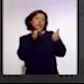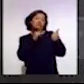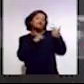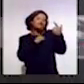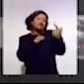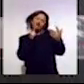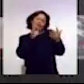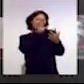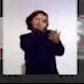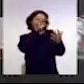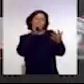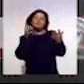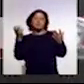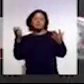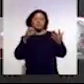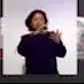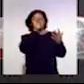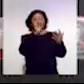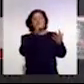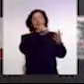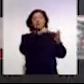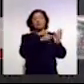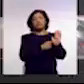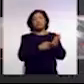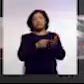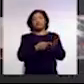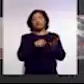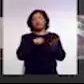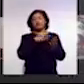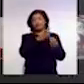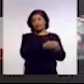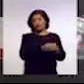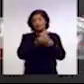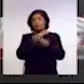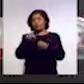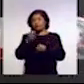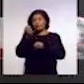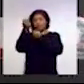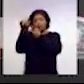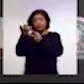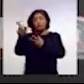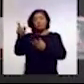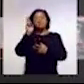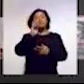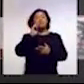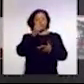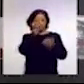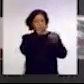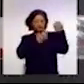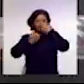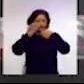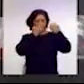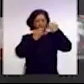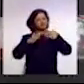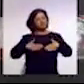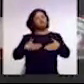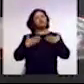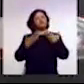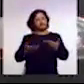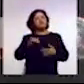nosotros tienen un alto perfil y son jóvenes realmente talentosos confiamos en que van a ser seis candidaturas